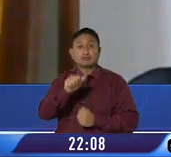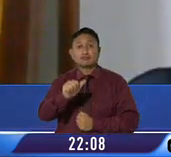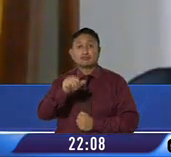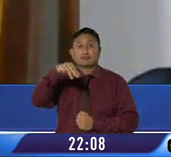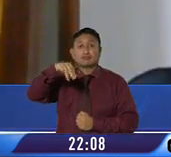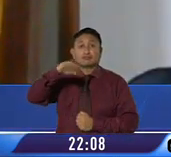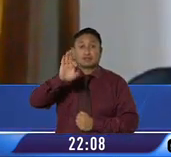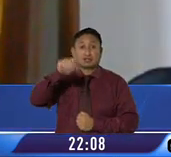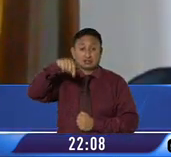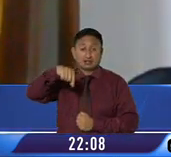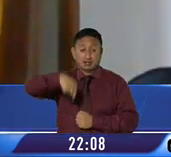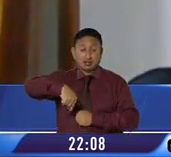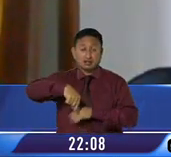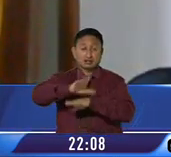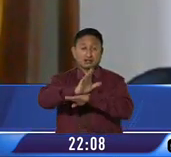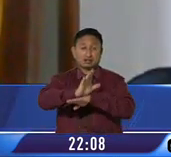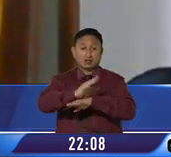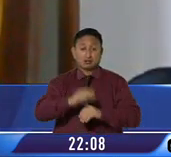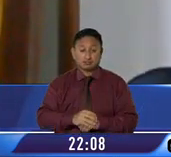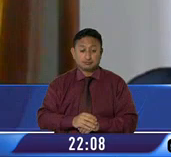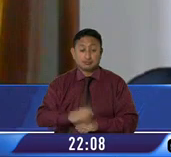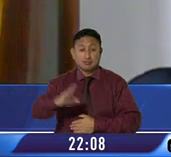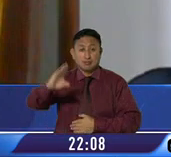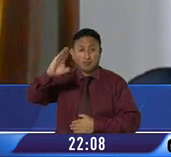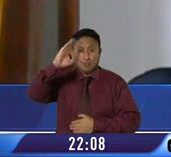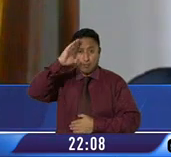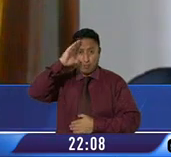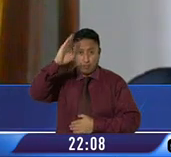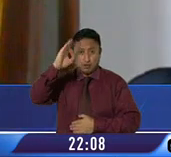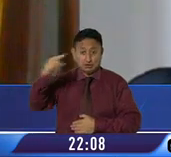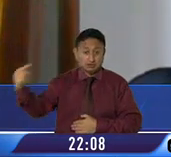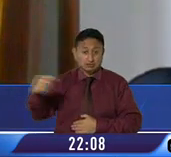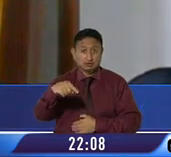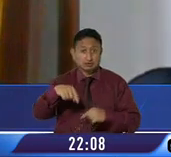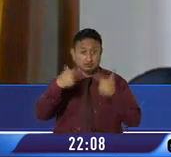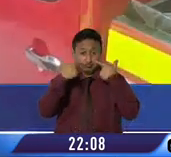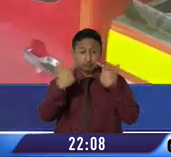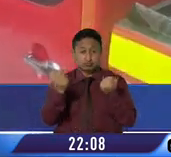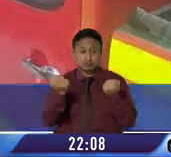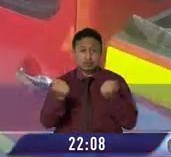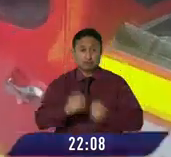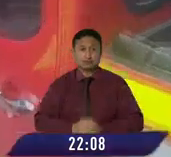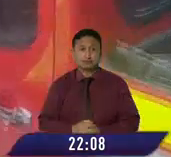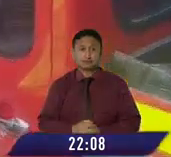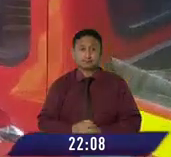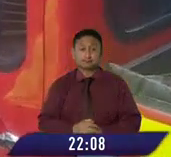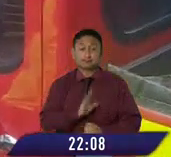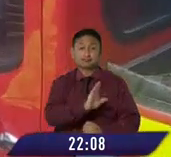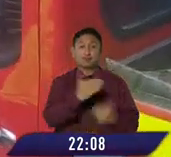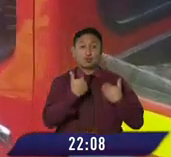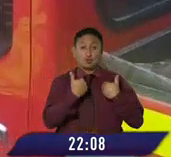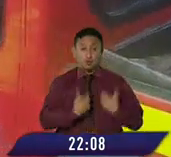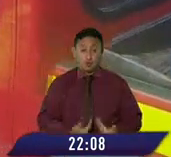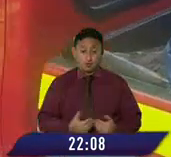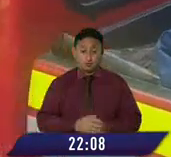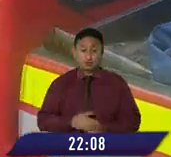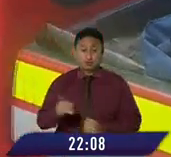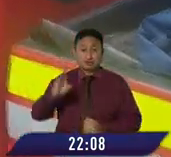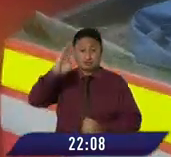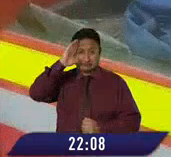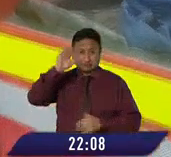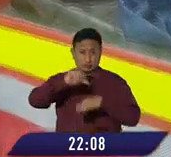Tránsito en Morona, Santiago, los agentes policiales para el respectivo control. Los cadáveres fueron retirados de la morgue de Sucúa